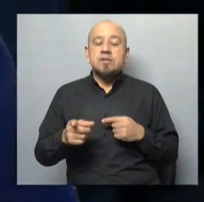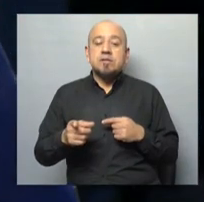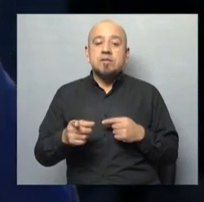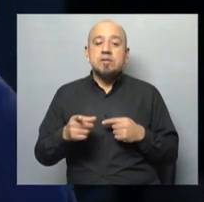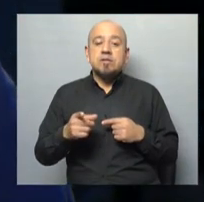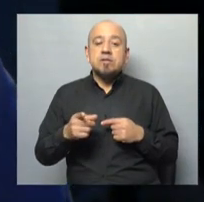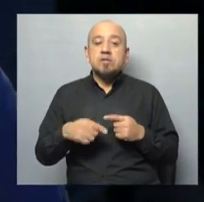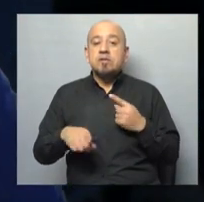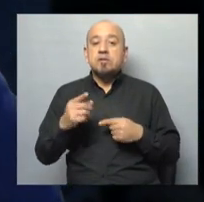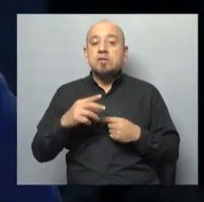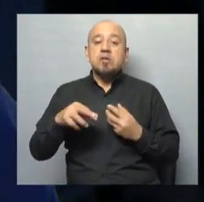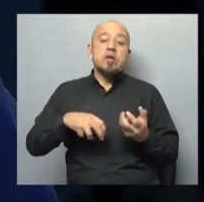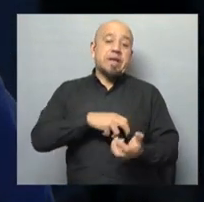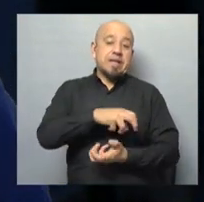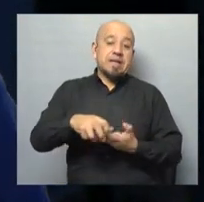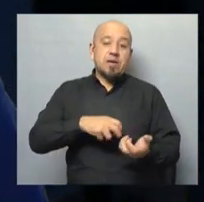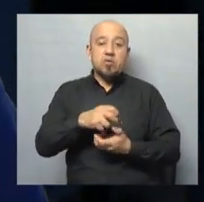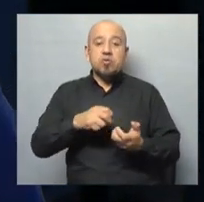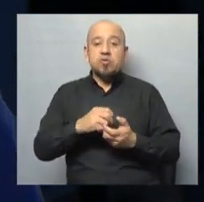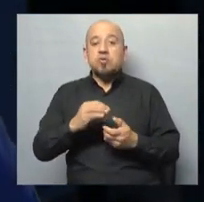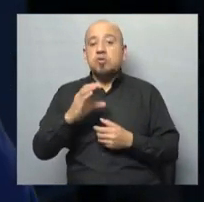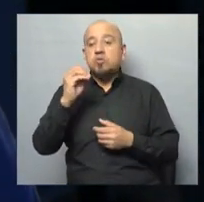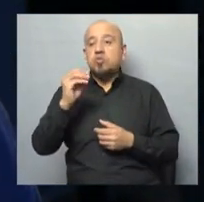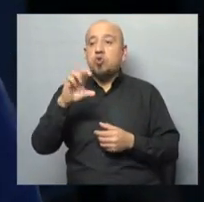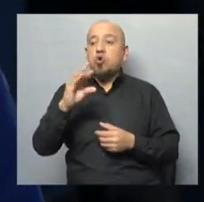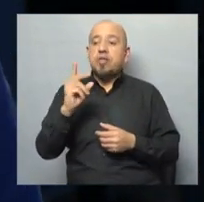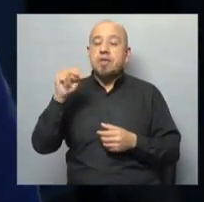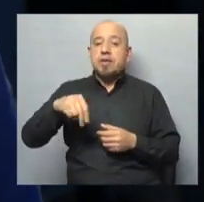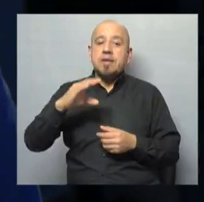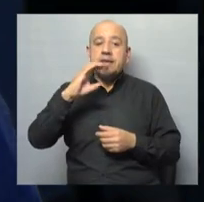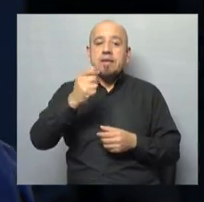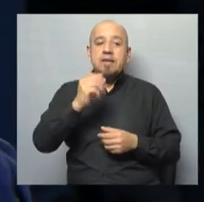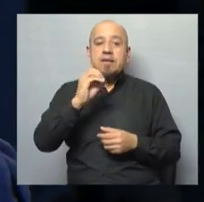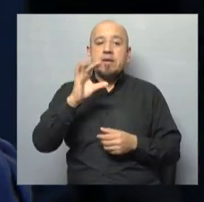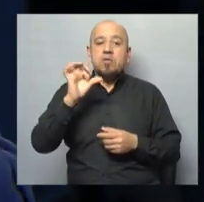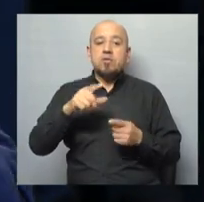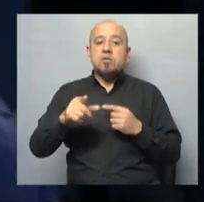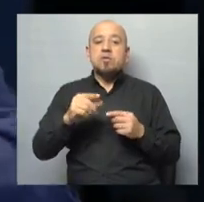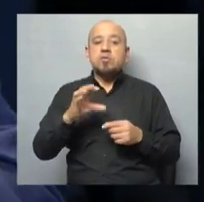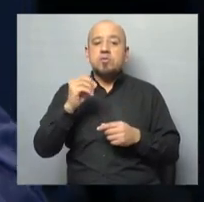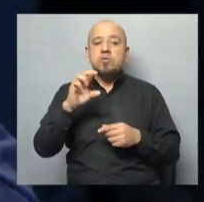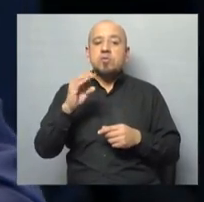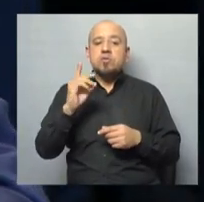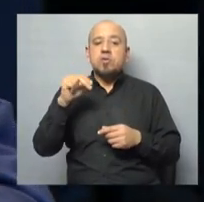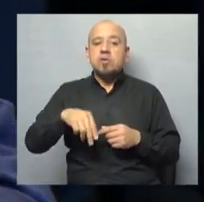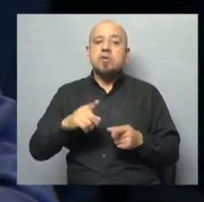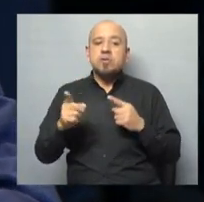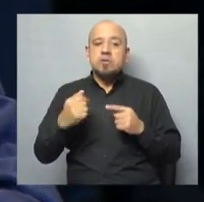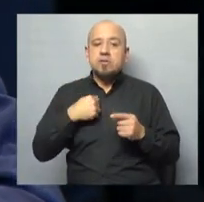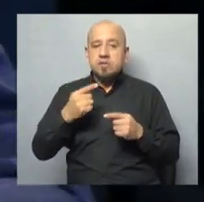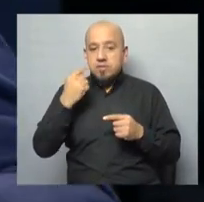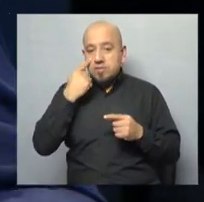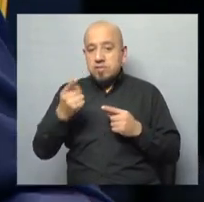el caos es un orden por descubrir el desorden por descubrir pero yo prefiero al que conozco